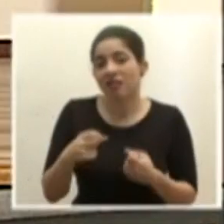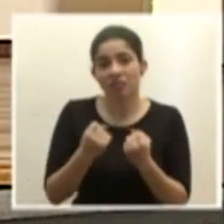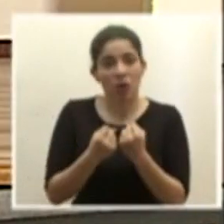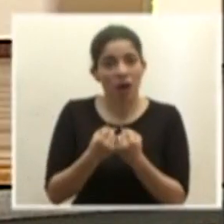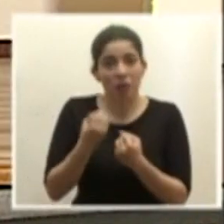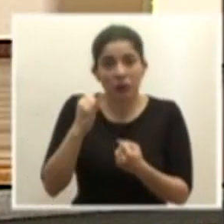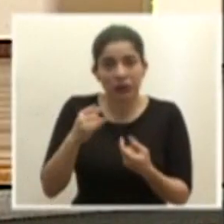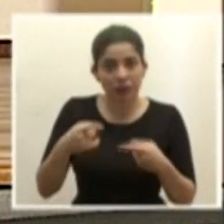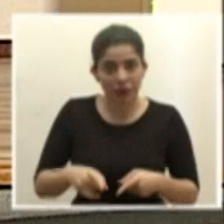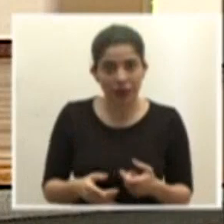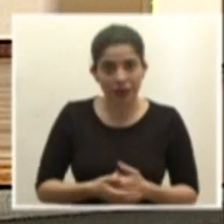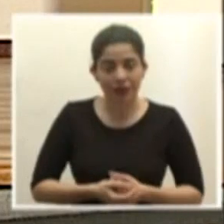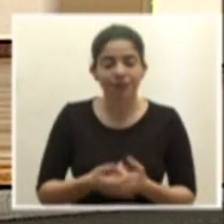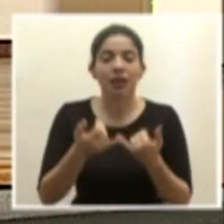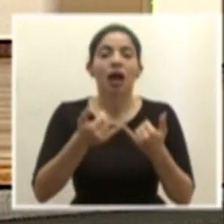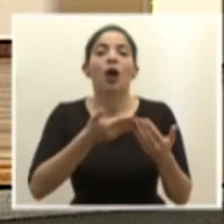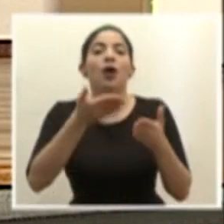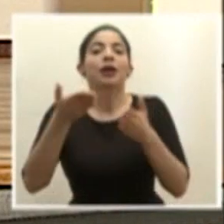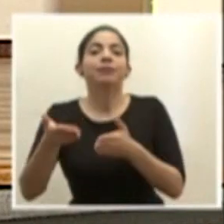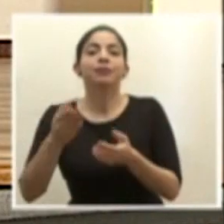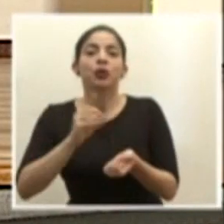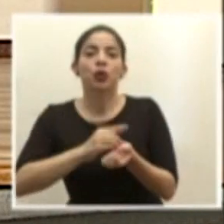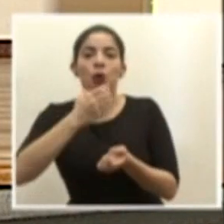con el doctor Román Macaya, presidente de la Caja.